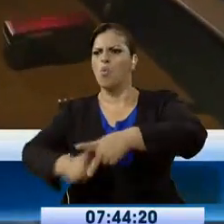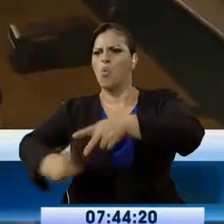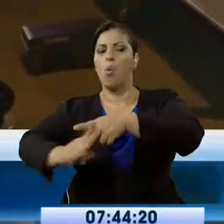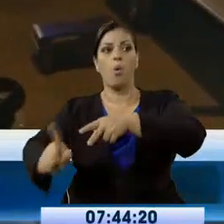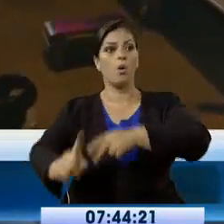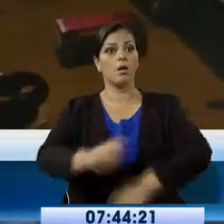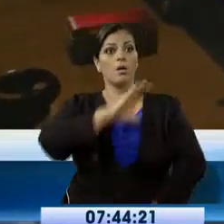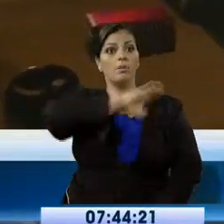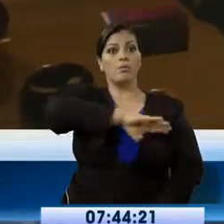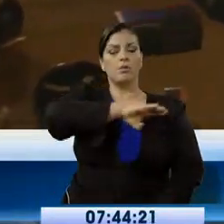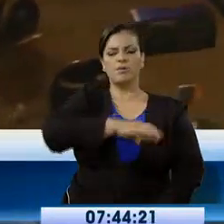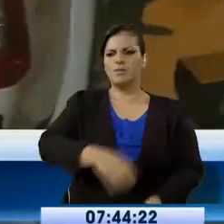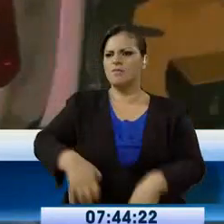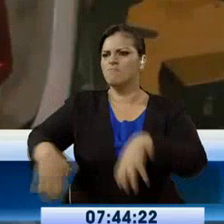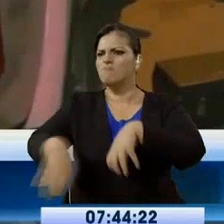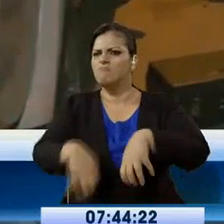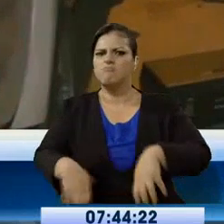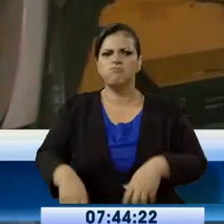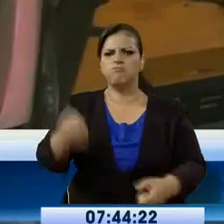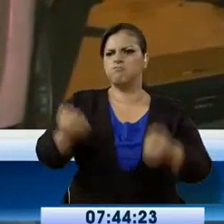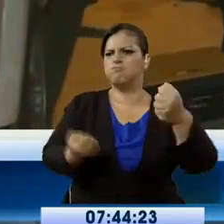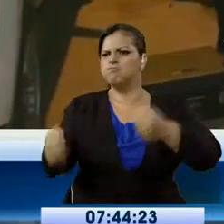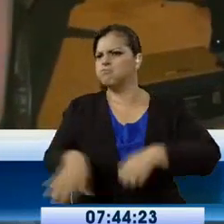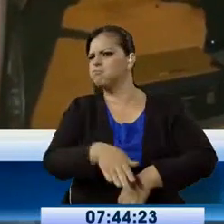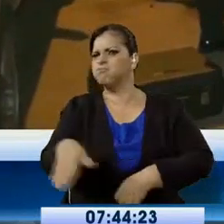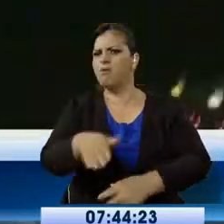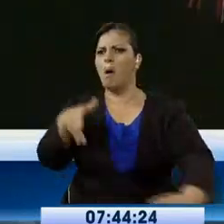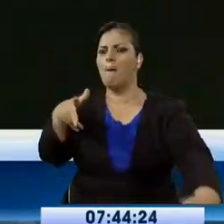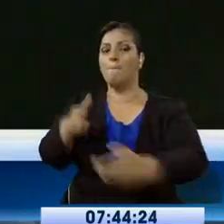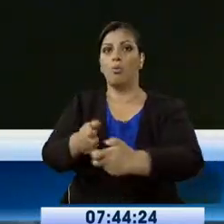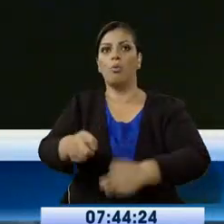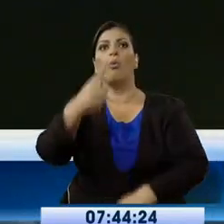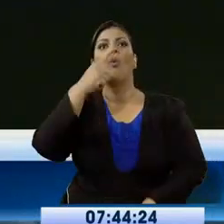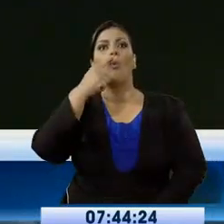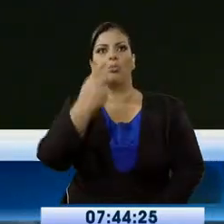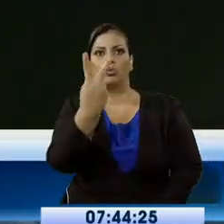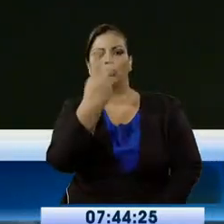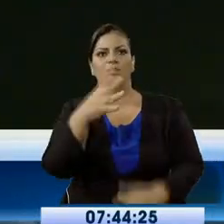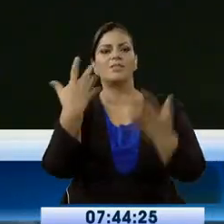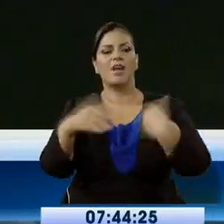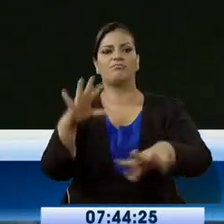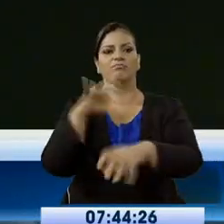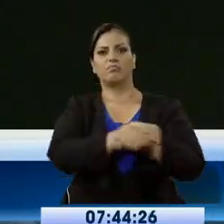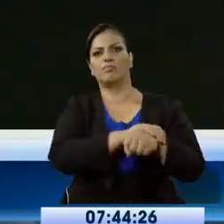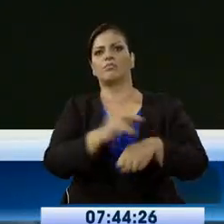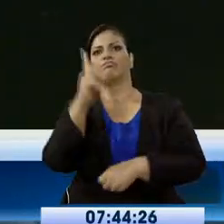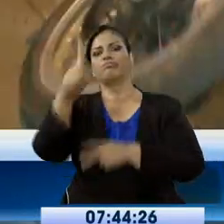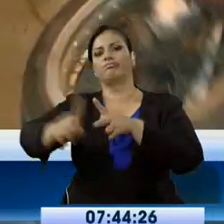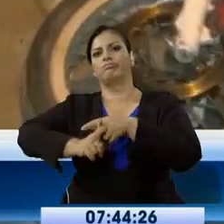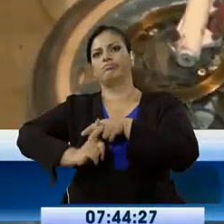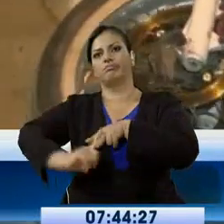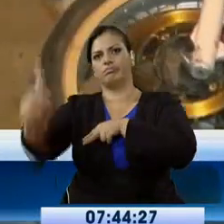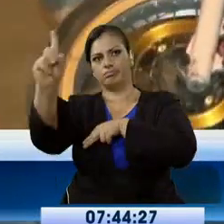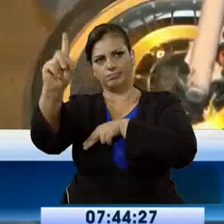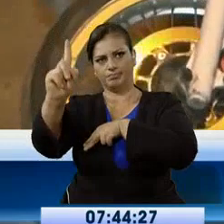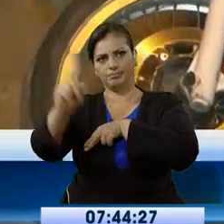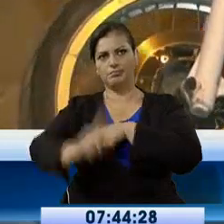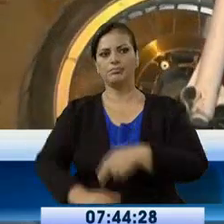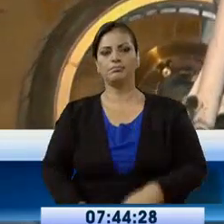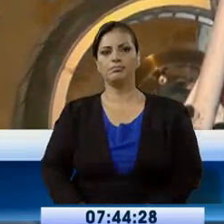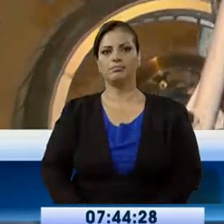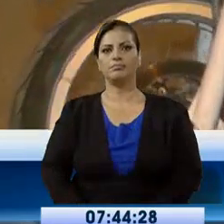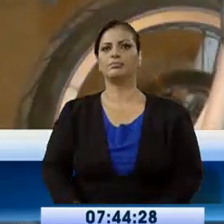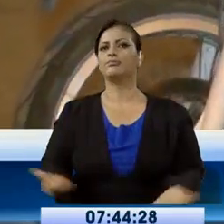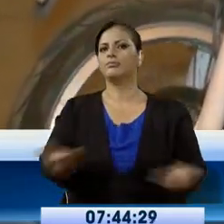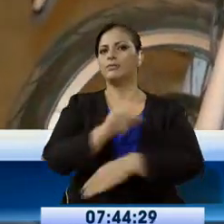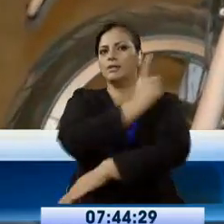Elena. Ellos fueron capturados luego de huir, aparentemente de un asalto que se habría cometido. Los